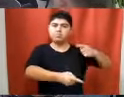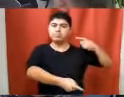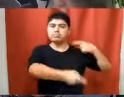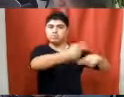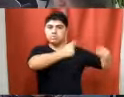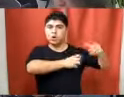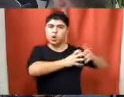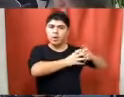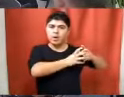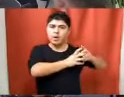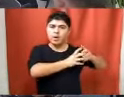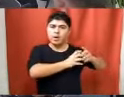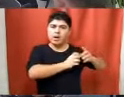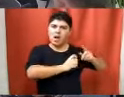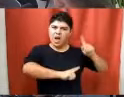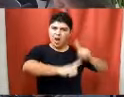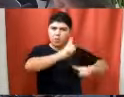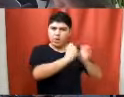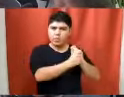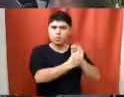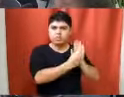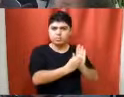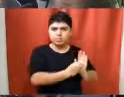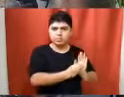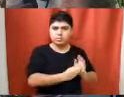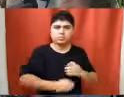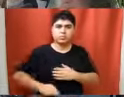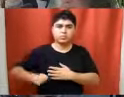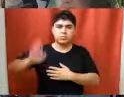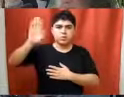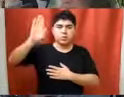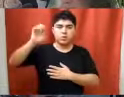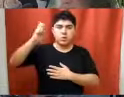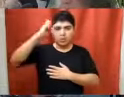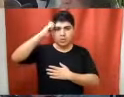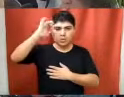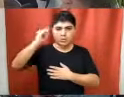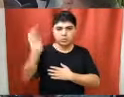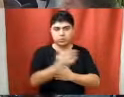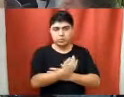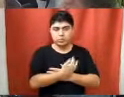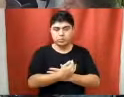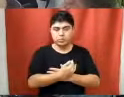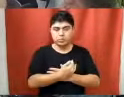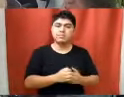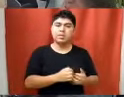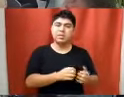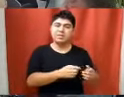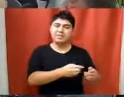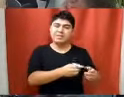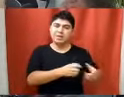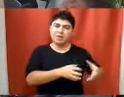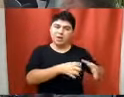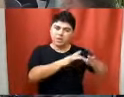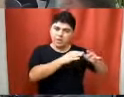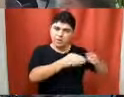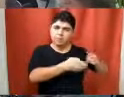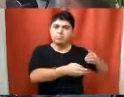que hacerle algunas modificaciones. Bien, lo pongo a votación. Voto afirmativo de todos los concejales. Vuelve a comisión 1.